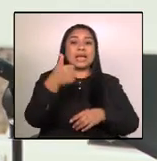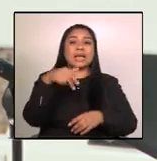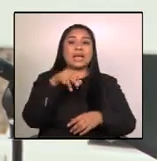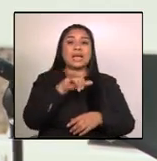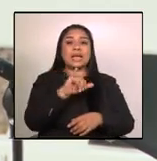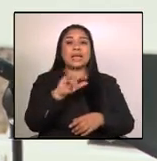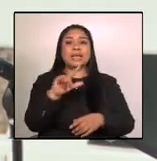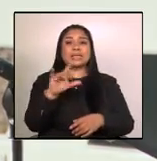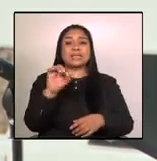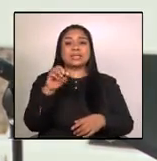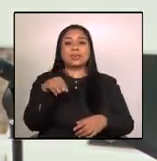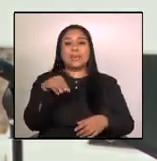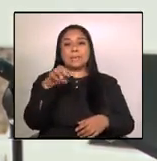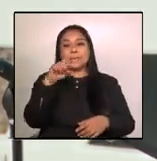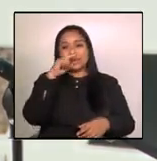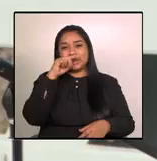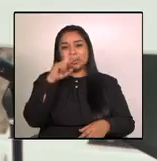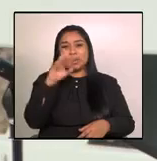Este puente